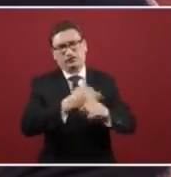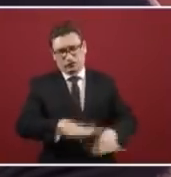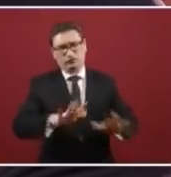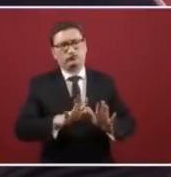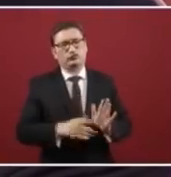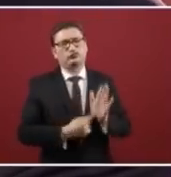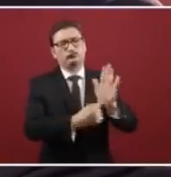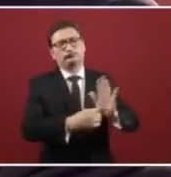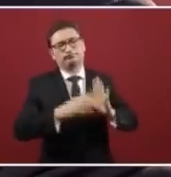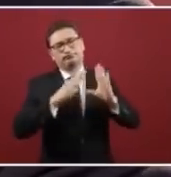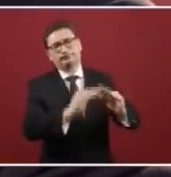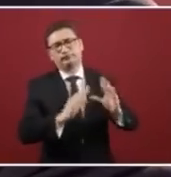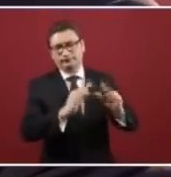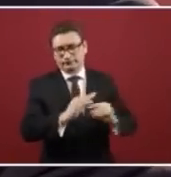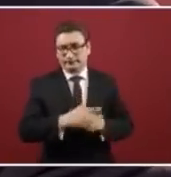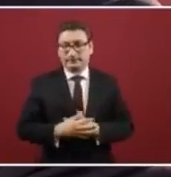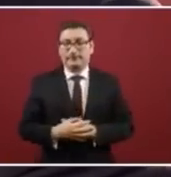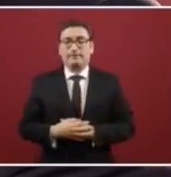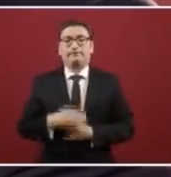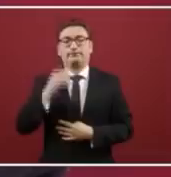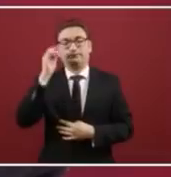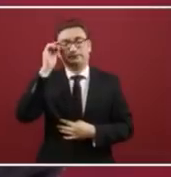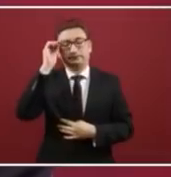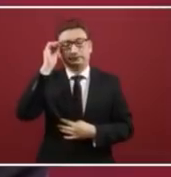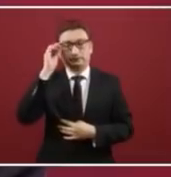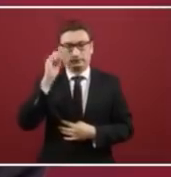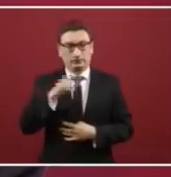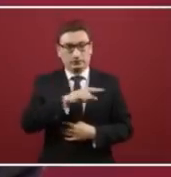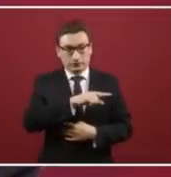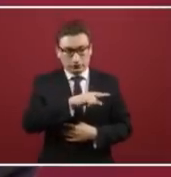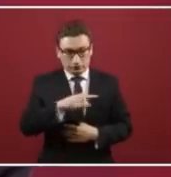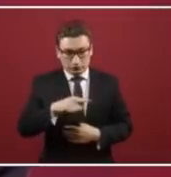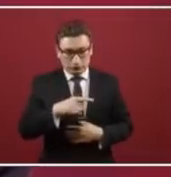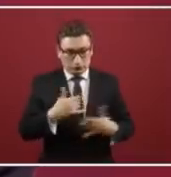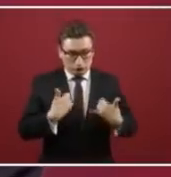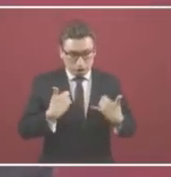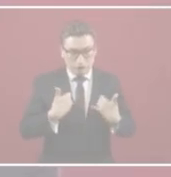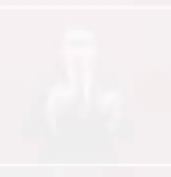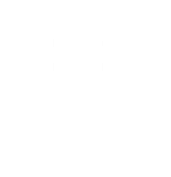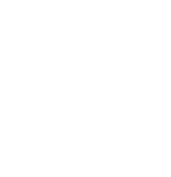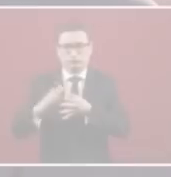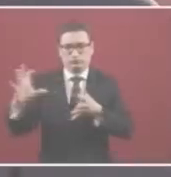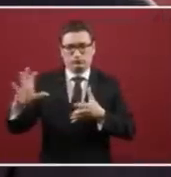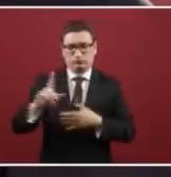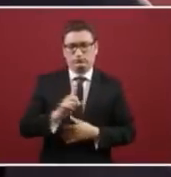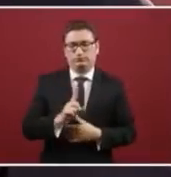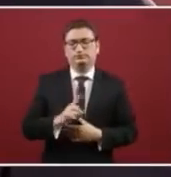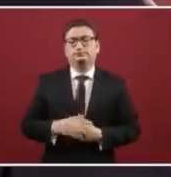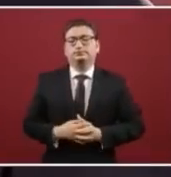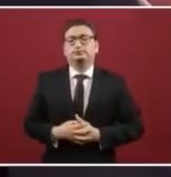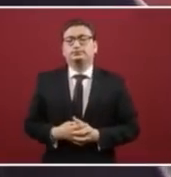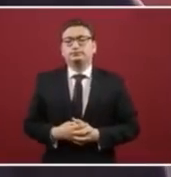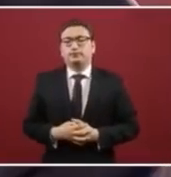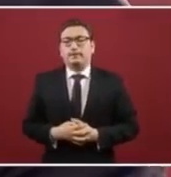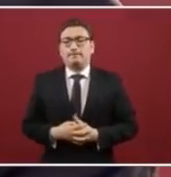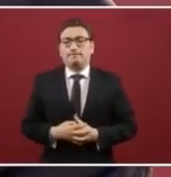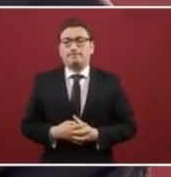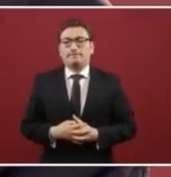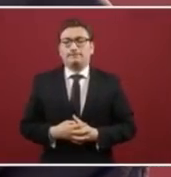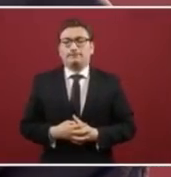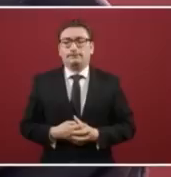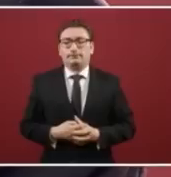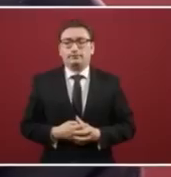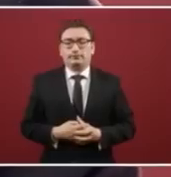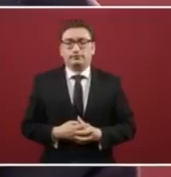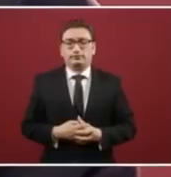si es necesario a los niños tiene que y